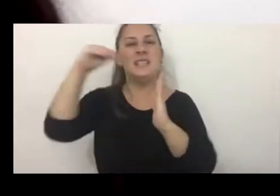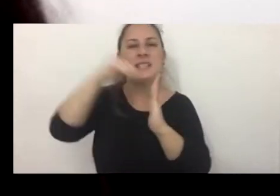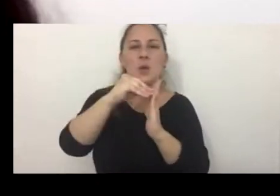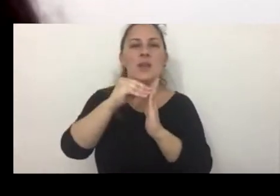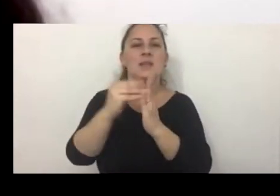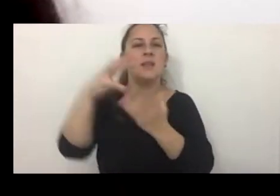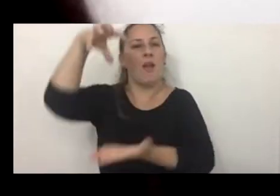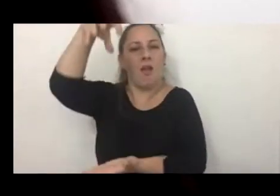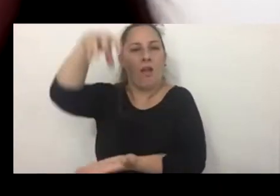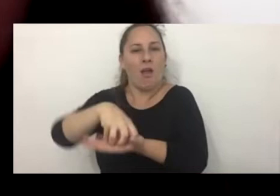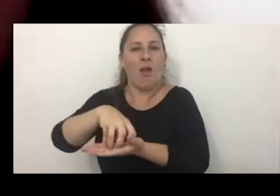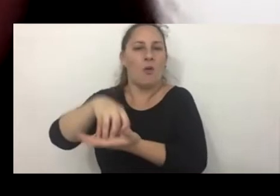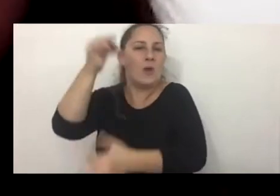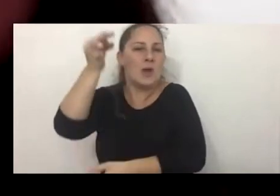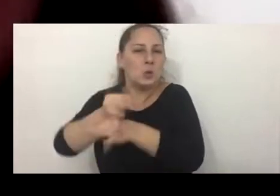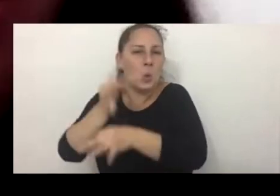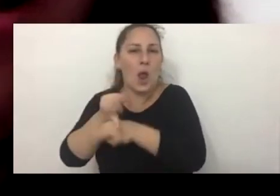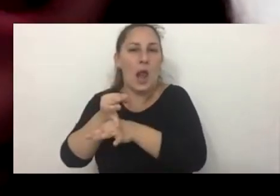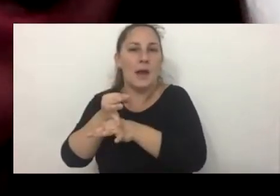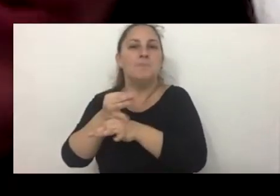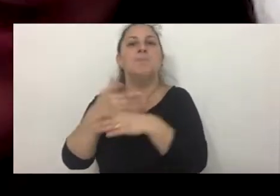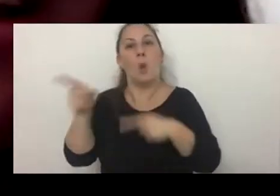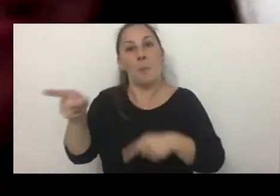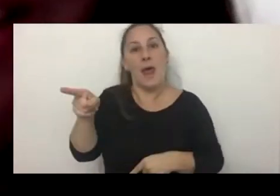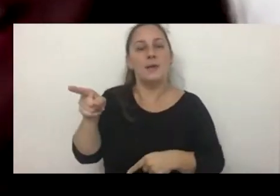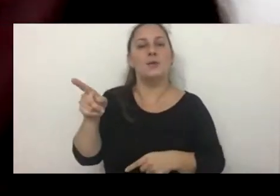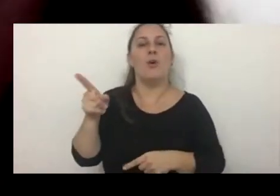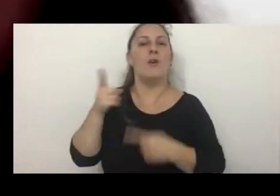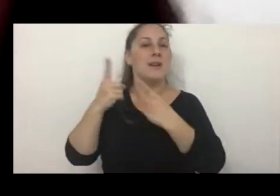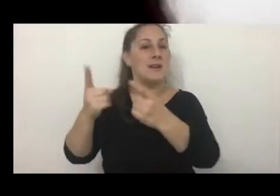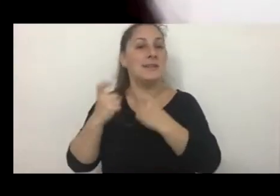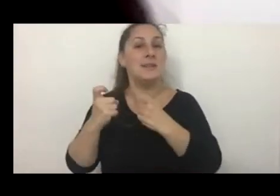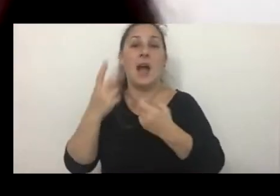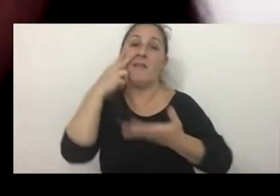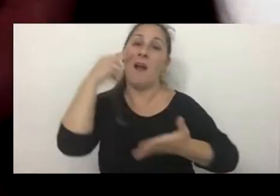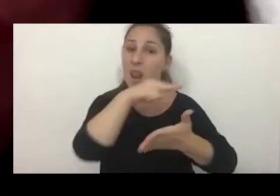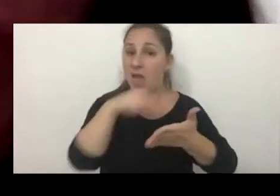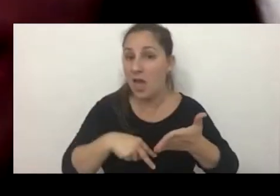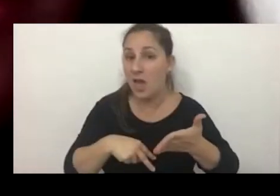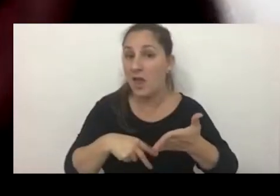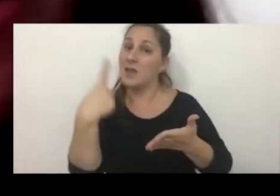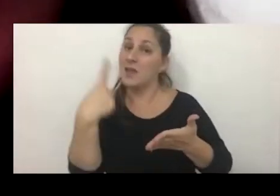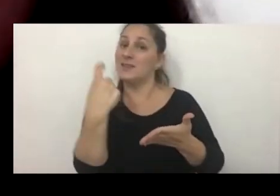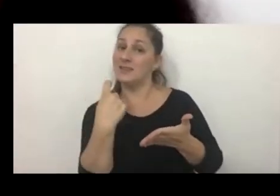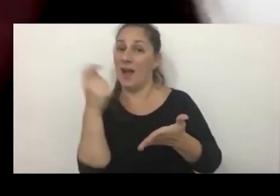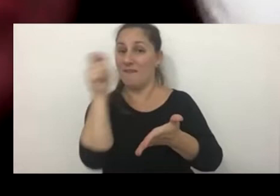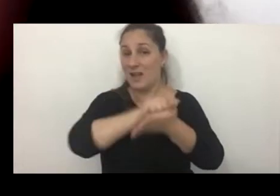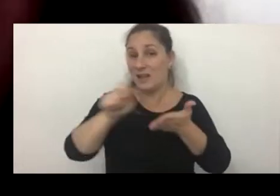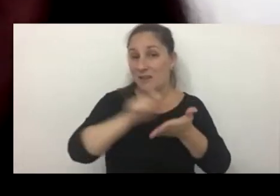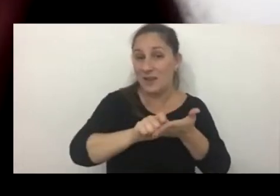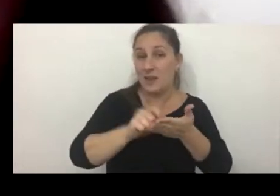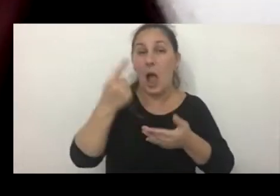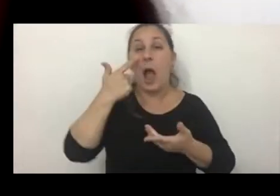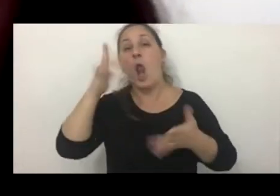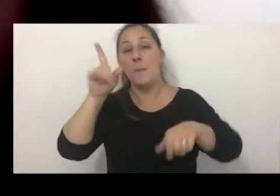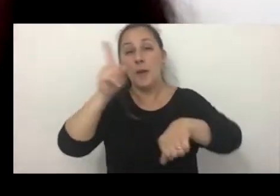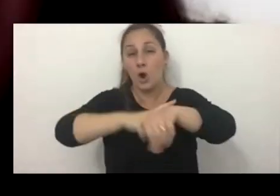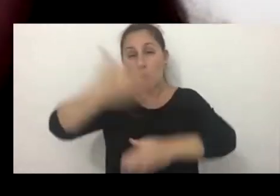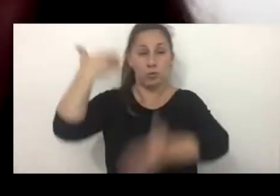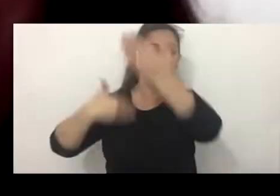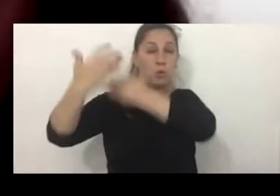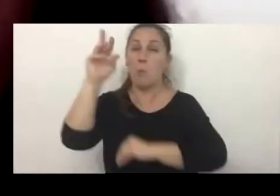ahí algo que se les exigía para poder seguir asistiendo a nacimientos era que tuvieran algún tipo de permiso